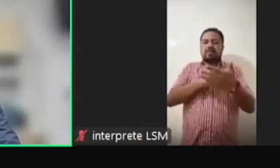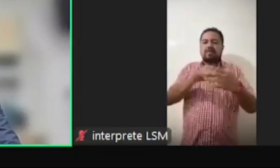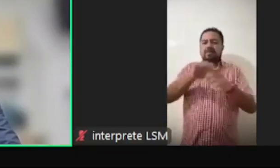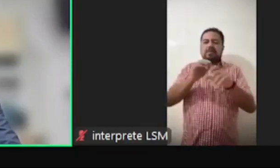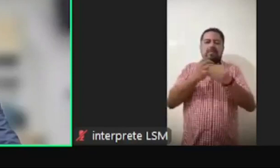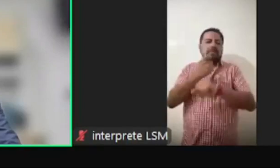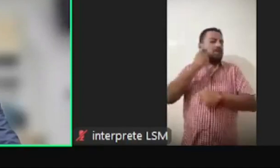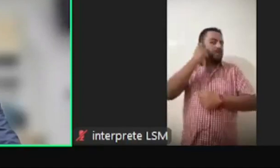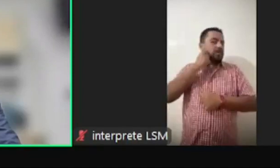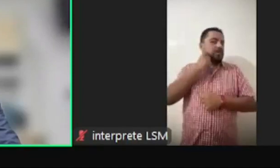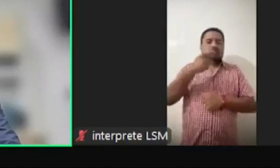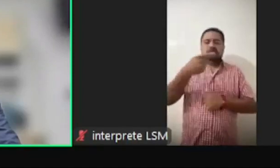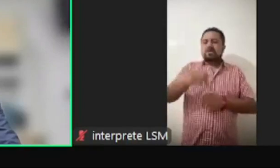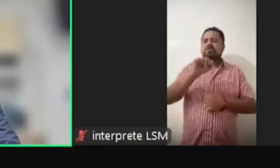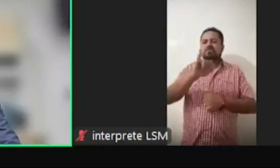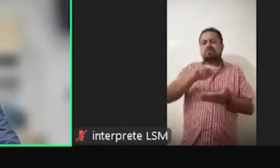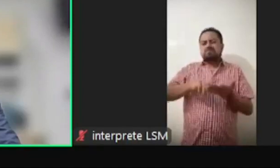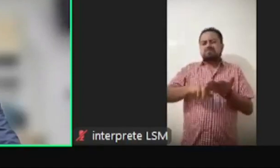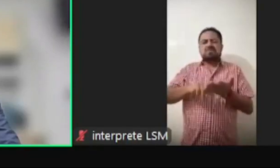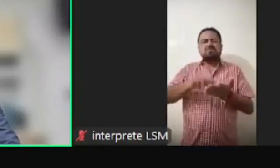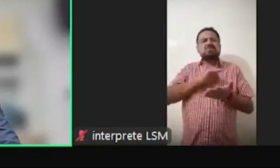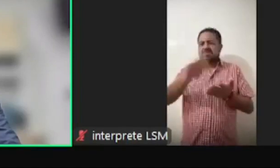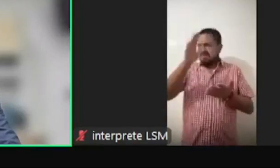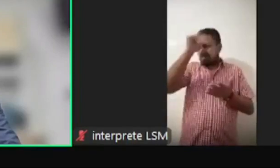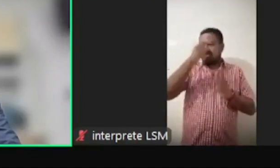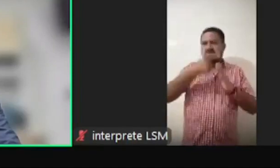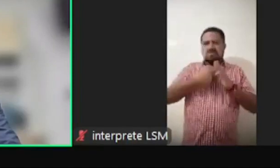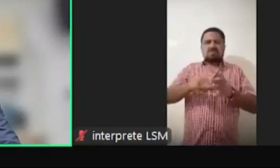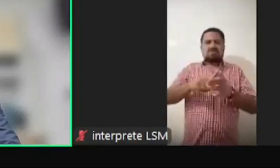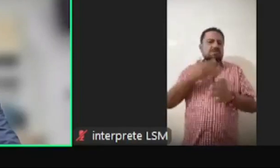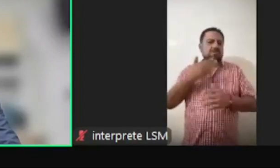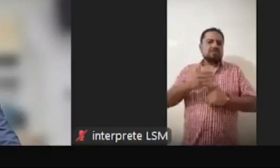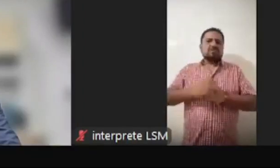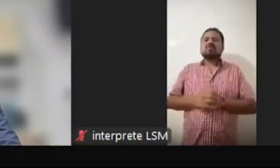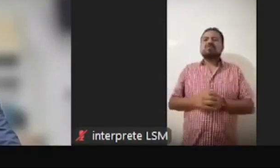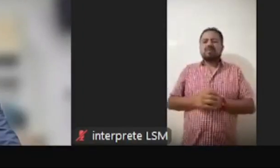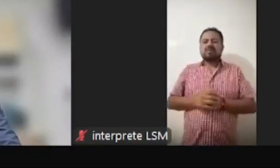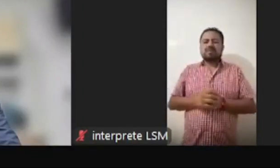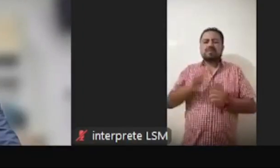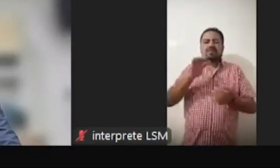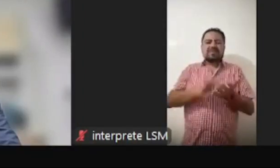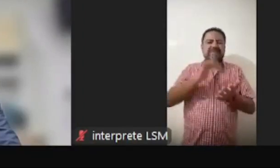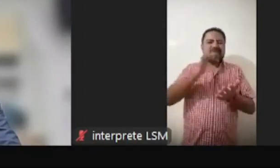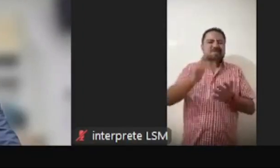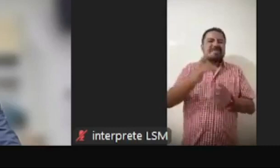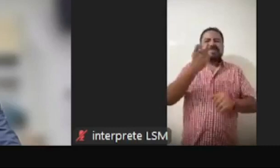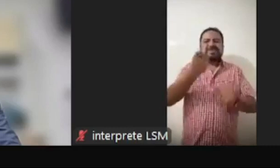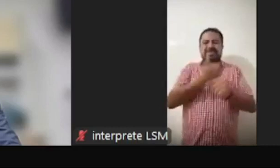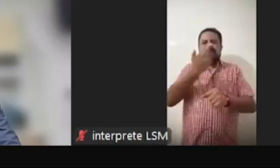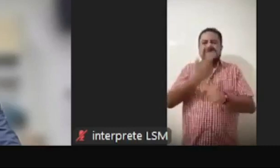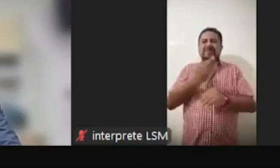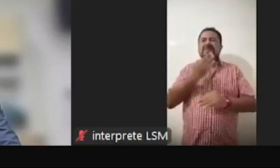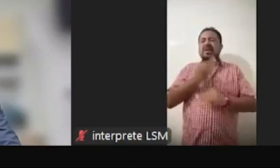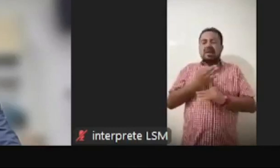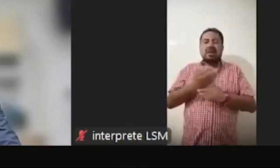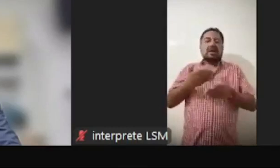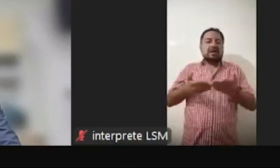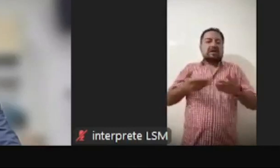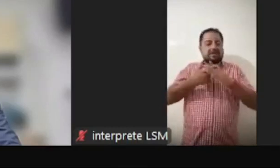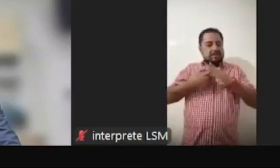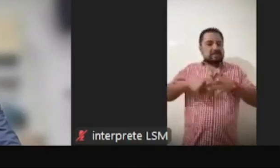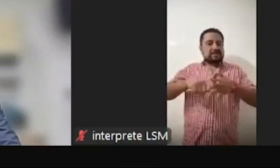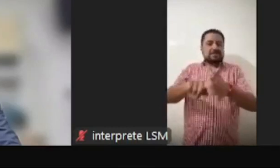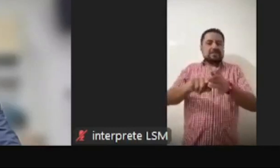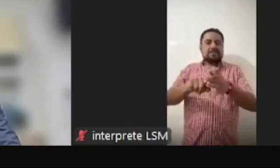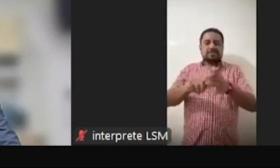Guerrero, existe quórum legal para sesionar válidamente. Gracias, secretario. En consecuencia, se declara abierta la sesión.